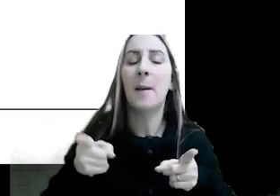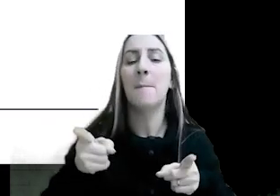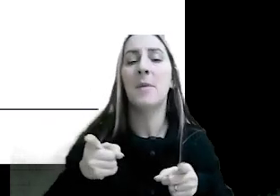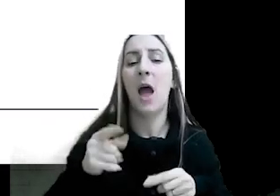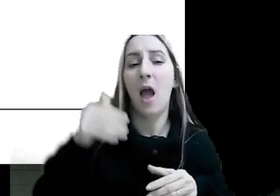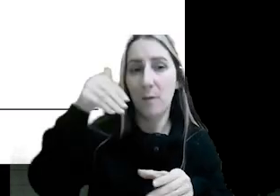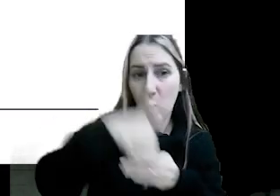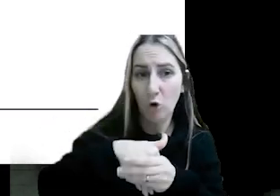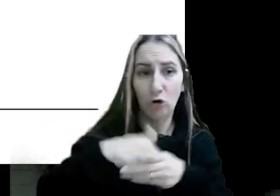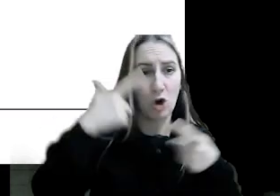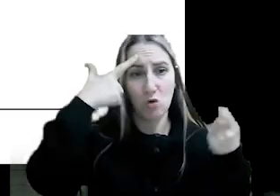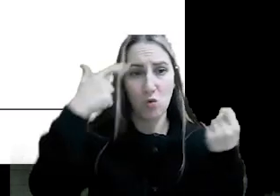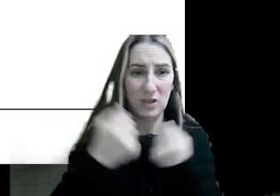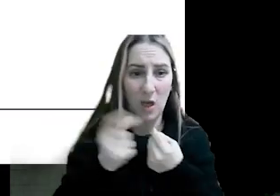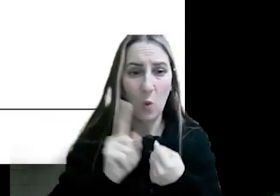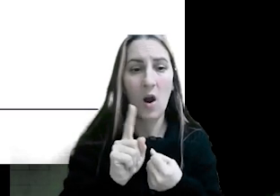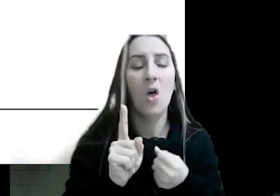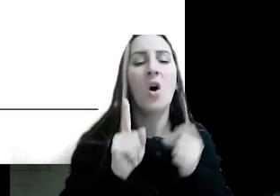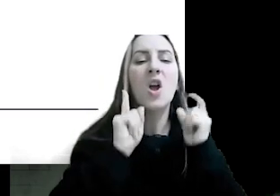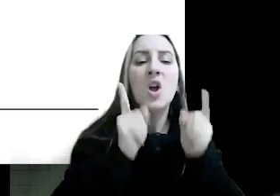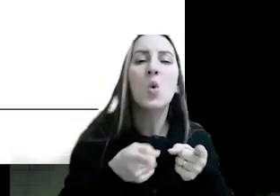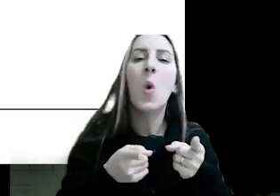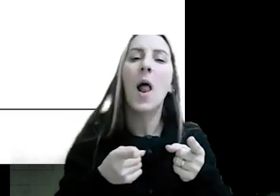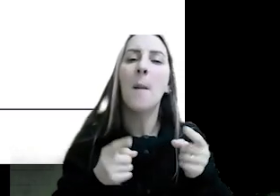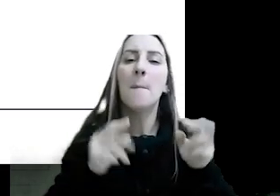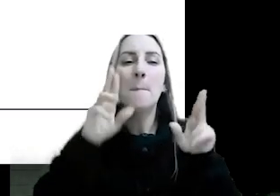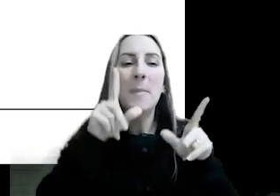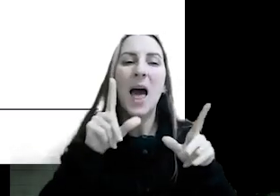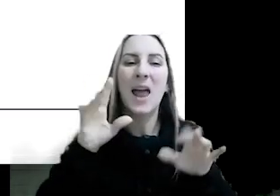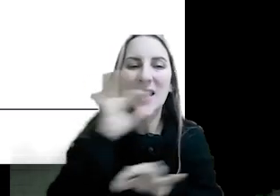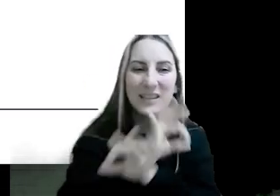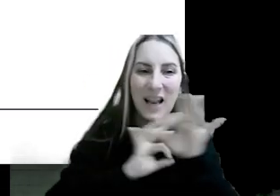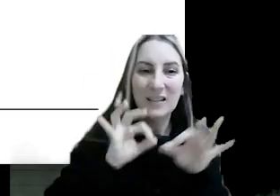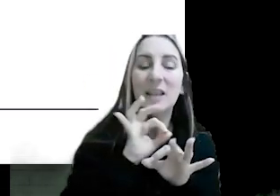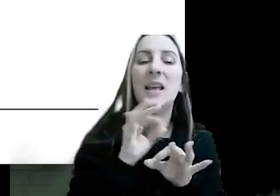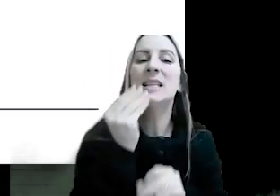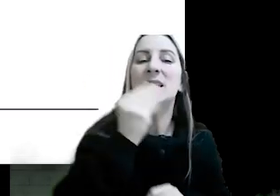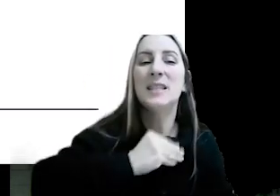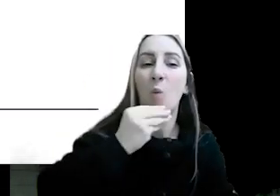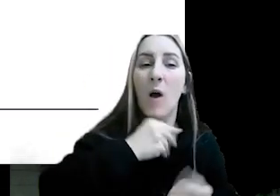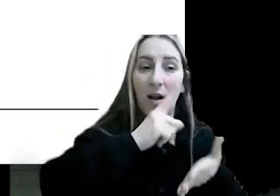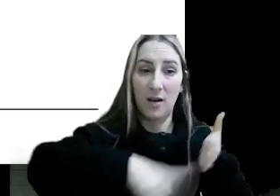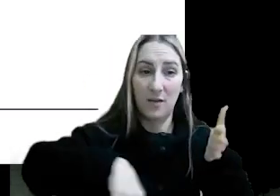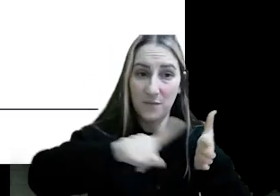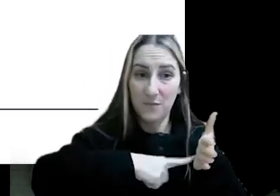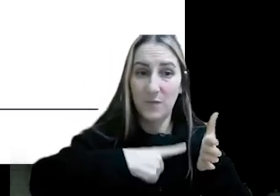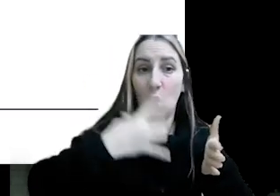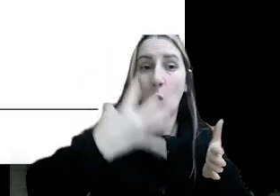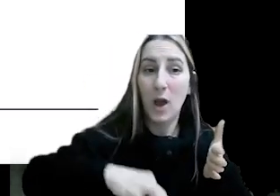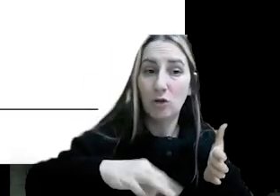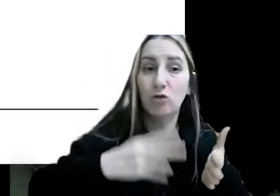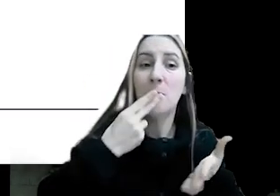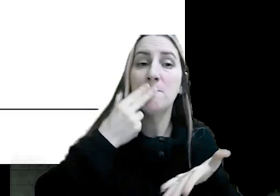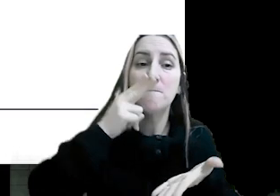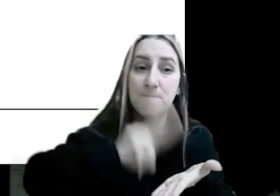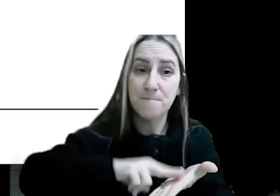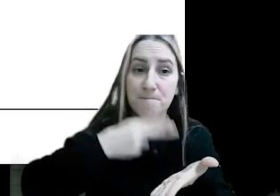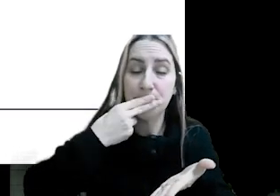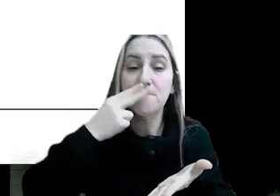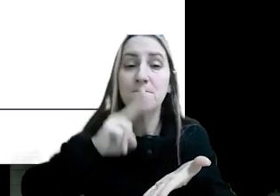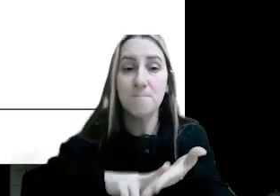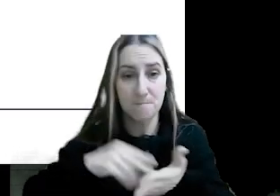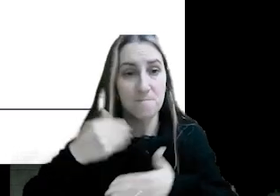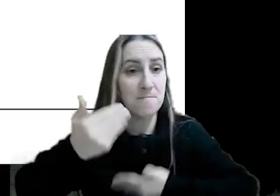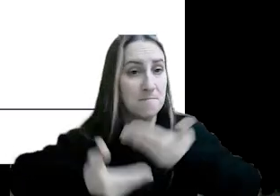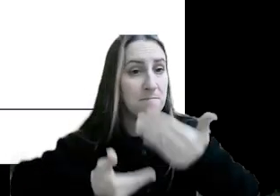en donde dice, aun cuando las maniobras tendientes a la simulación de la cancelación de las obligaciones tributarias se habrían llevado a cabo en